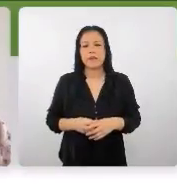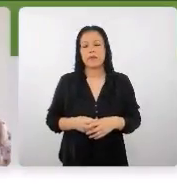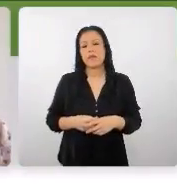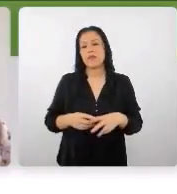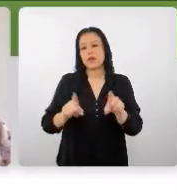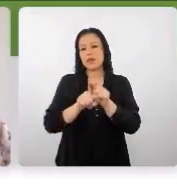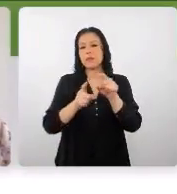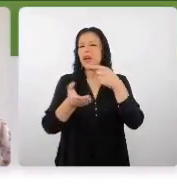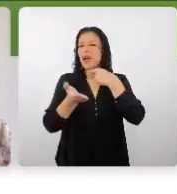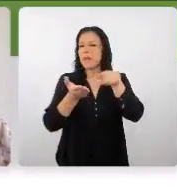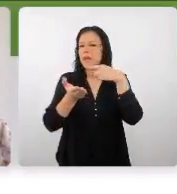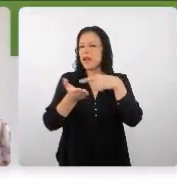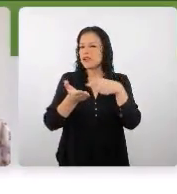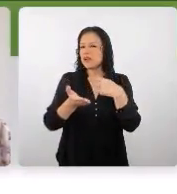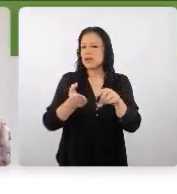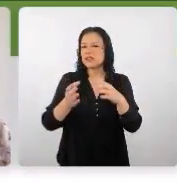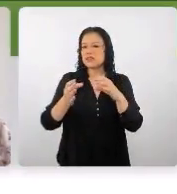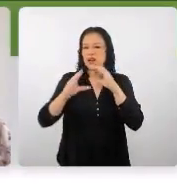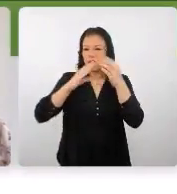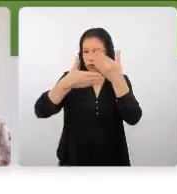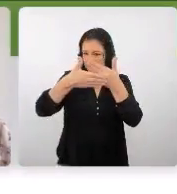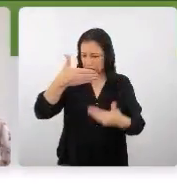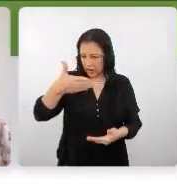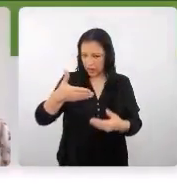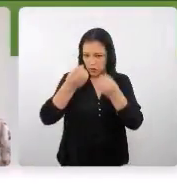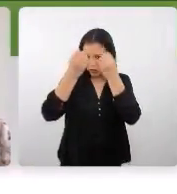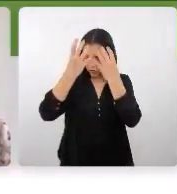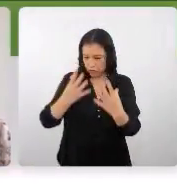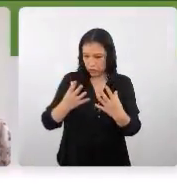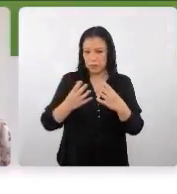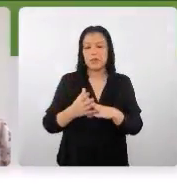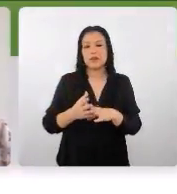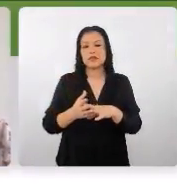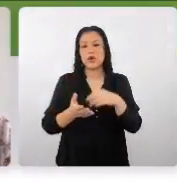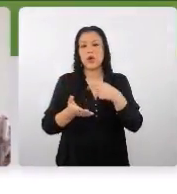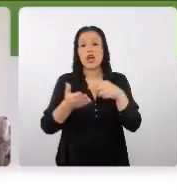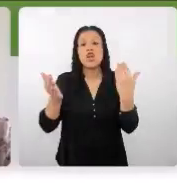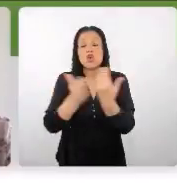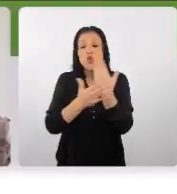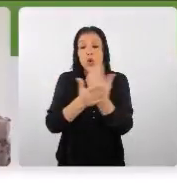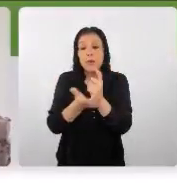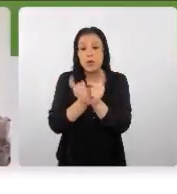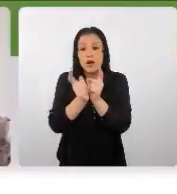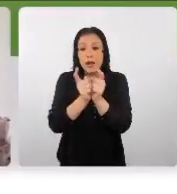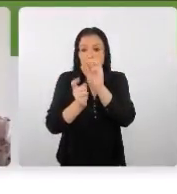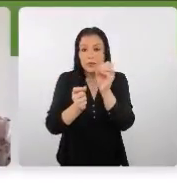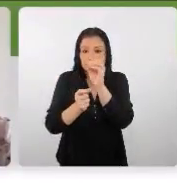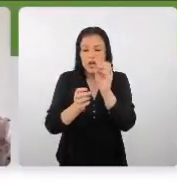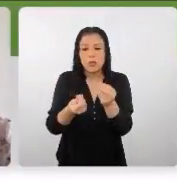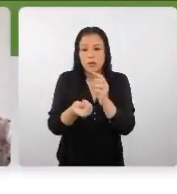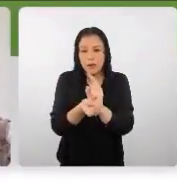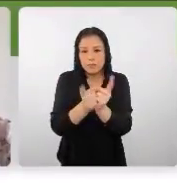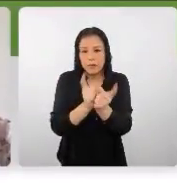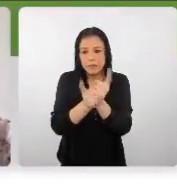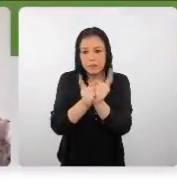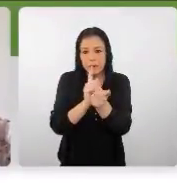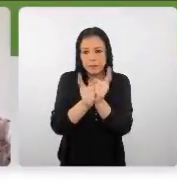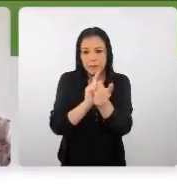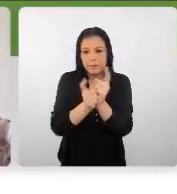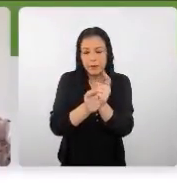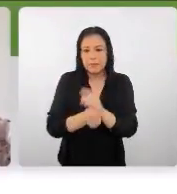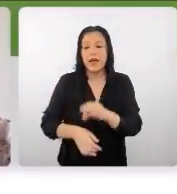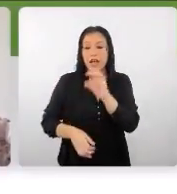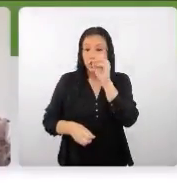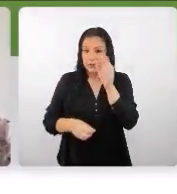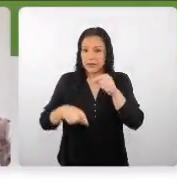mandándole los comunicados de manera actualizada, de acuerdo a cómo va cambiando también la situación